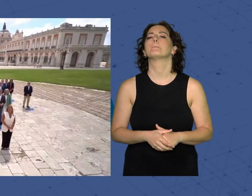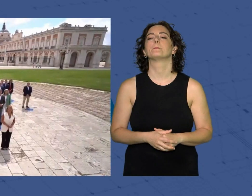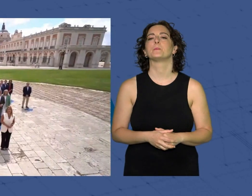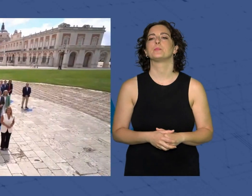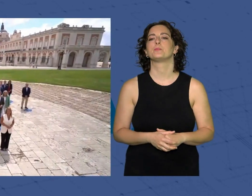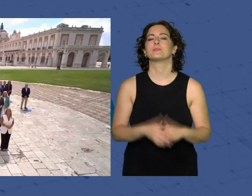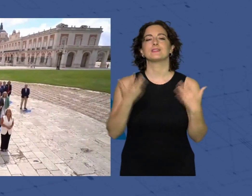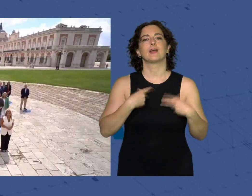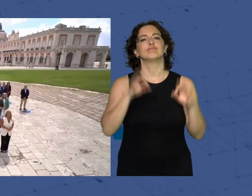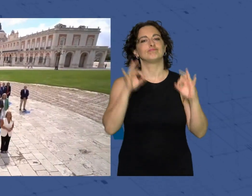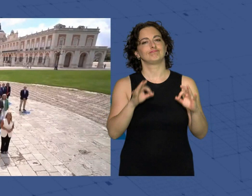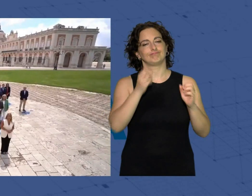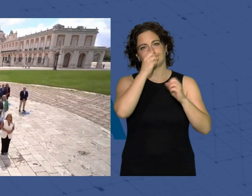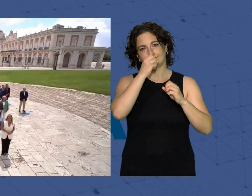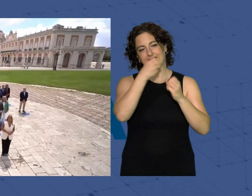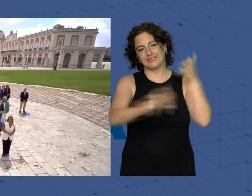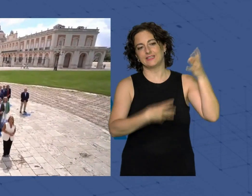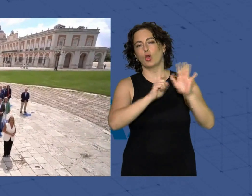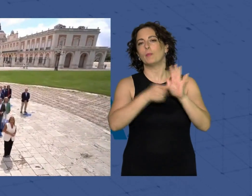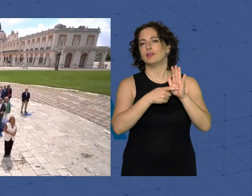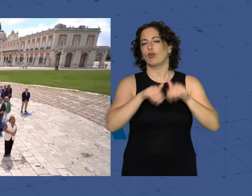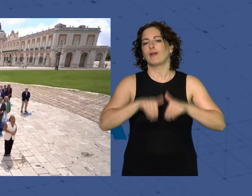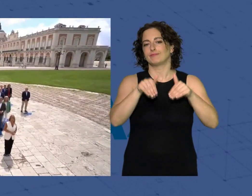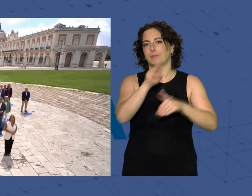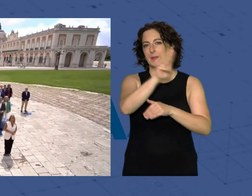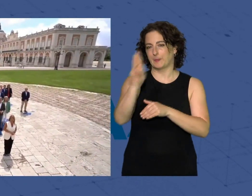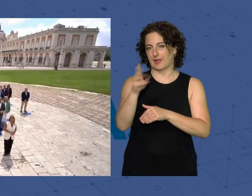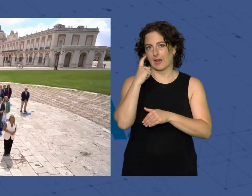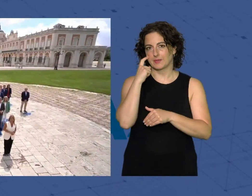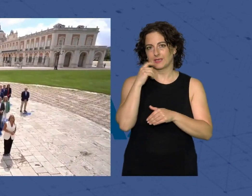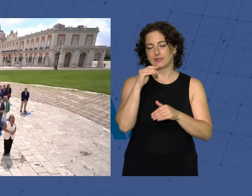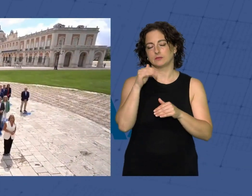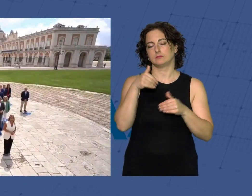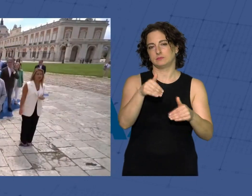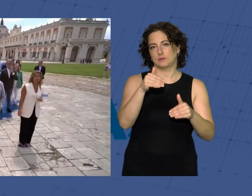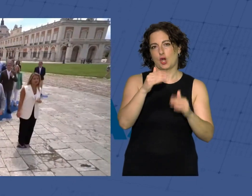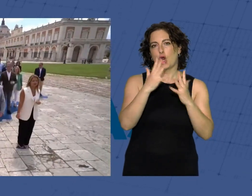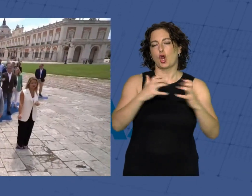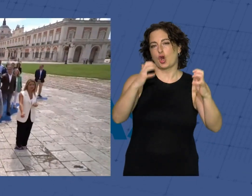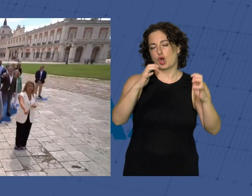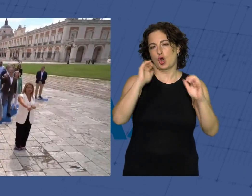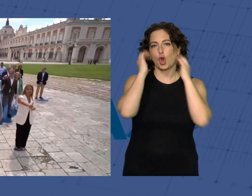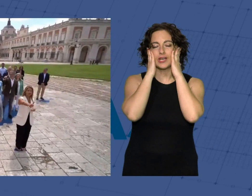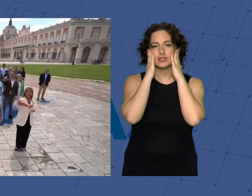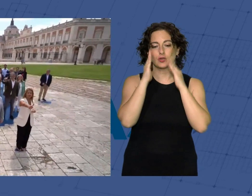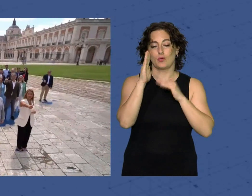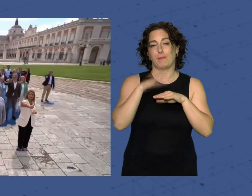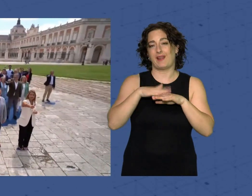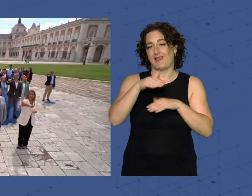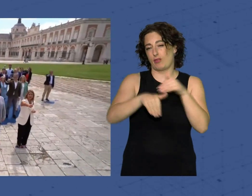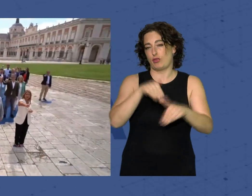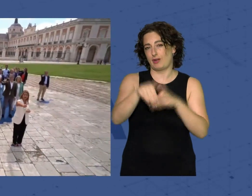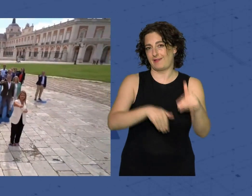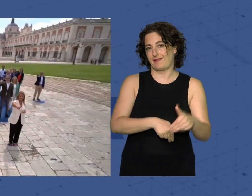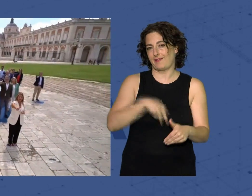Ya conocemos la lista completa de candidatos del PP de Almería al Congreso de cara a las elecciones generales del 23 de julio.